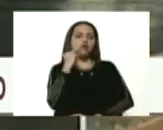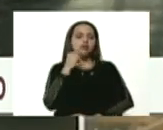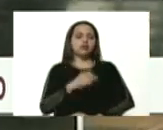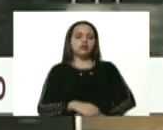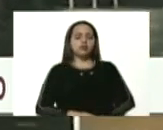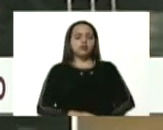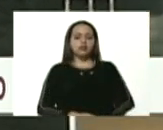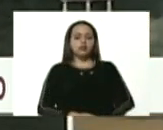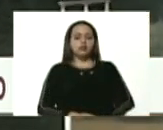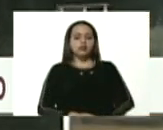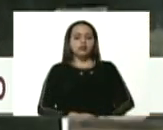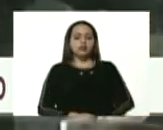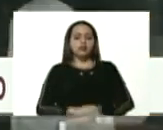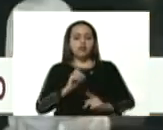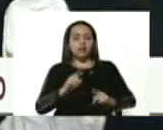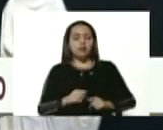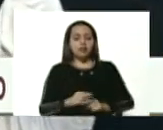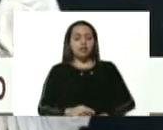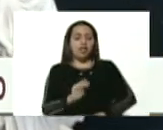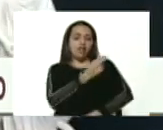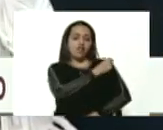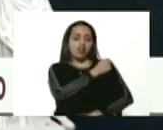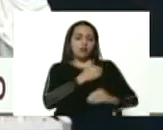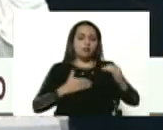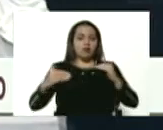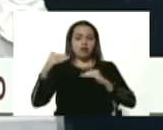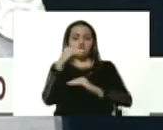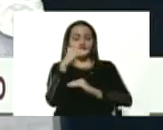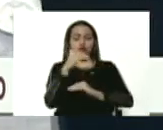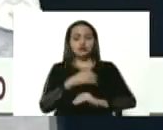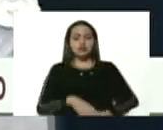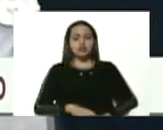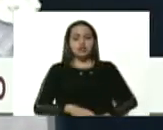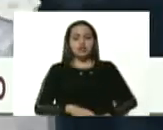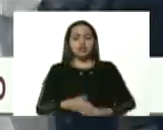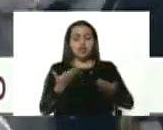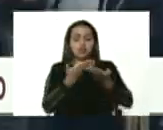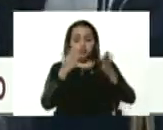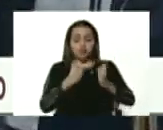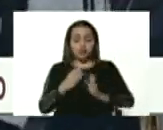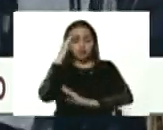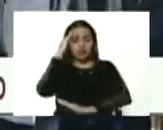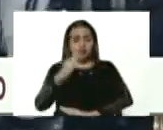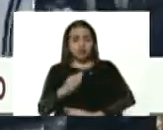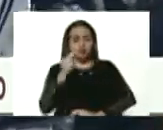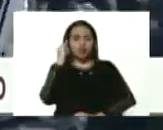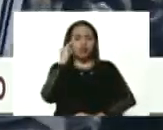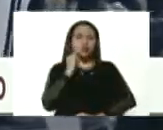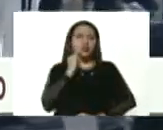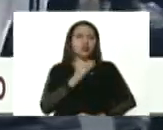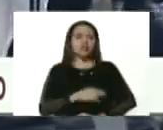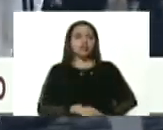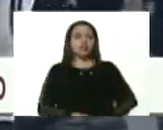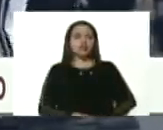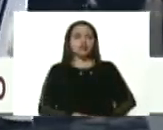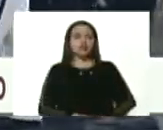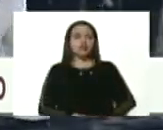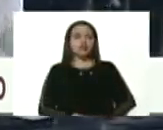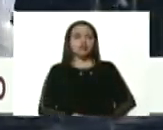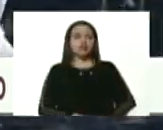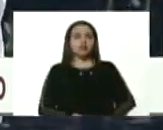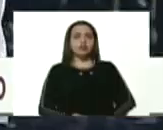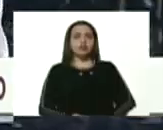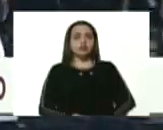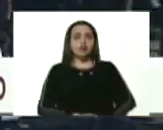por la ciudadana Alférez Mayor de la Academia Militar del Ejército Bolivariano, Kengerlin Dubrasca Urbina Cabrera,